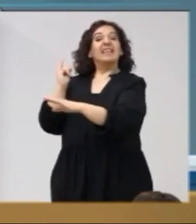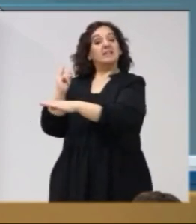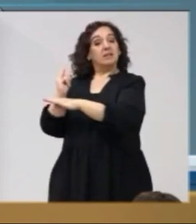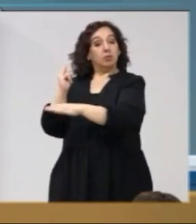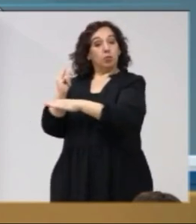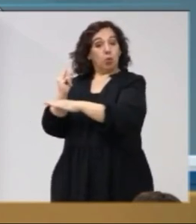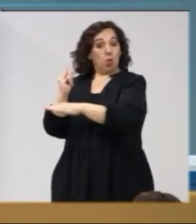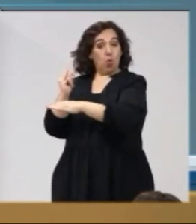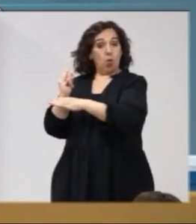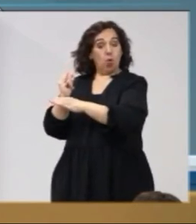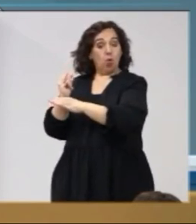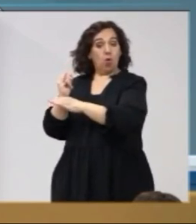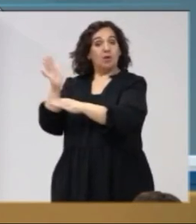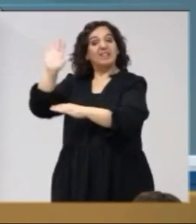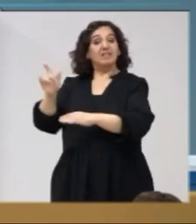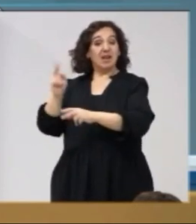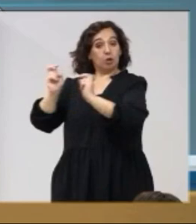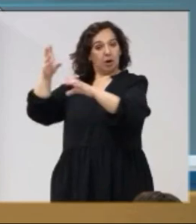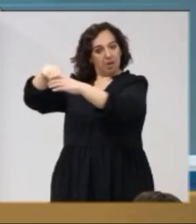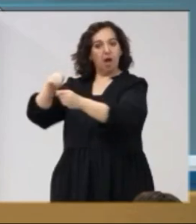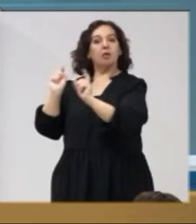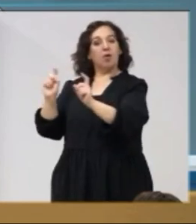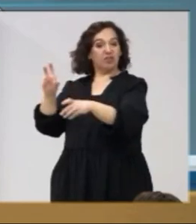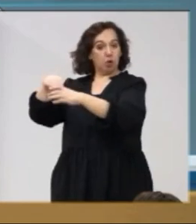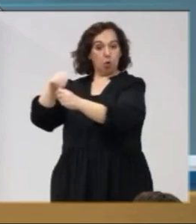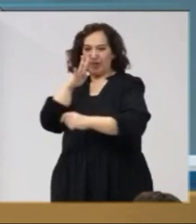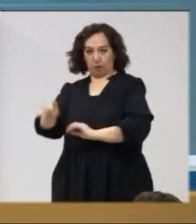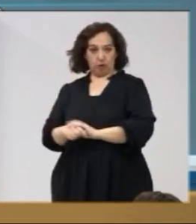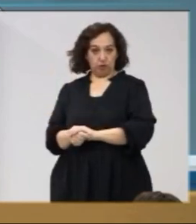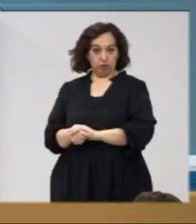Instituto Santillana de Torlavega. Y luego,